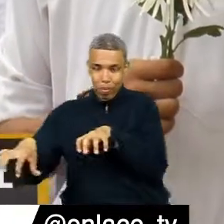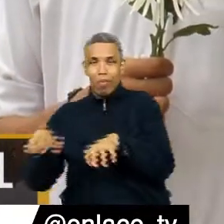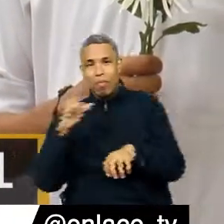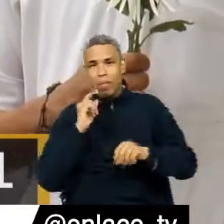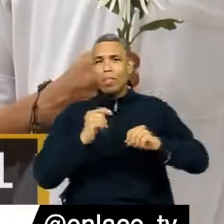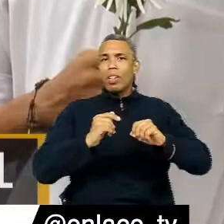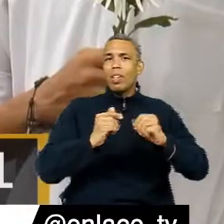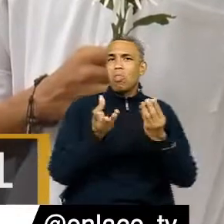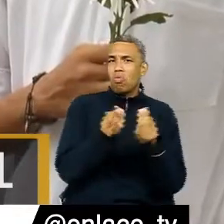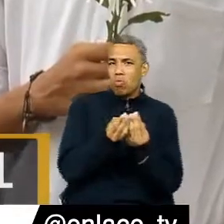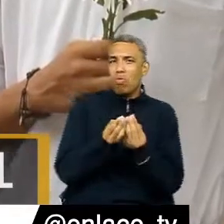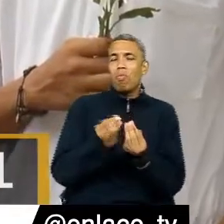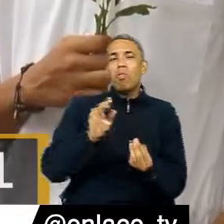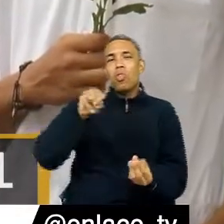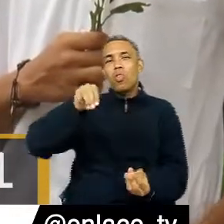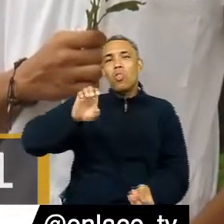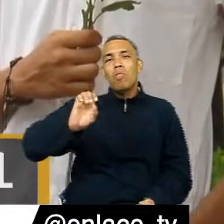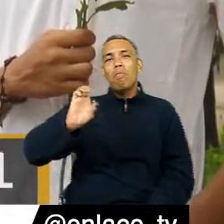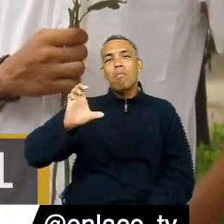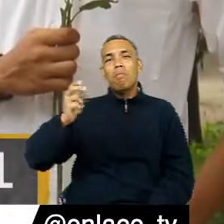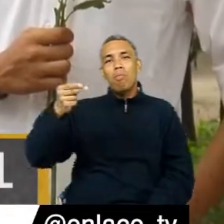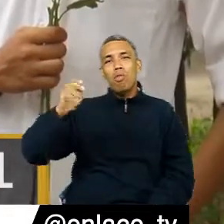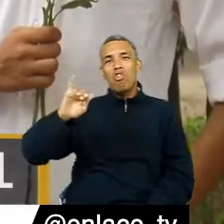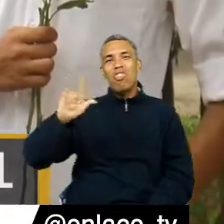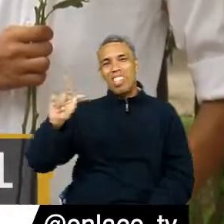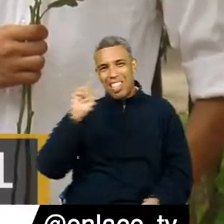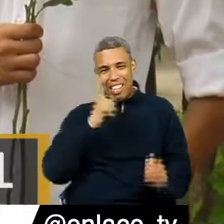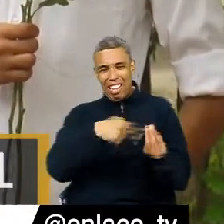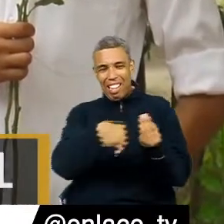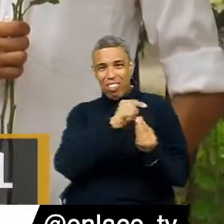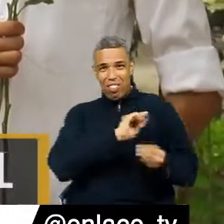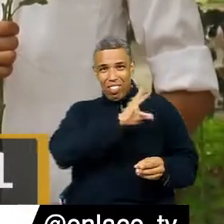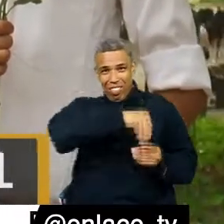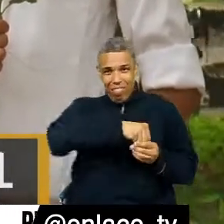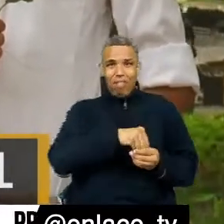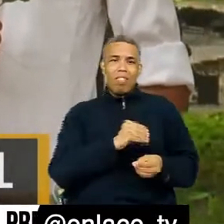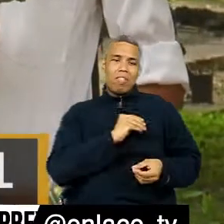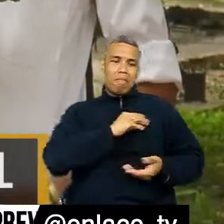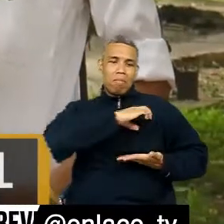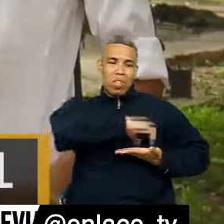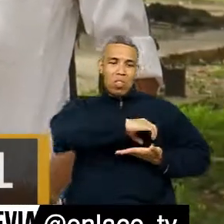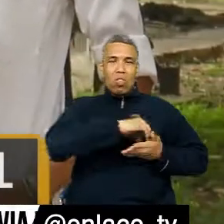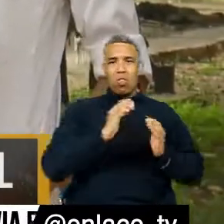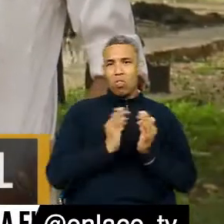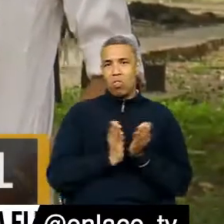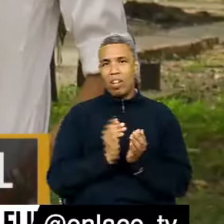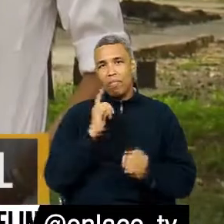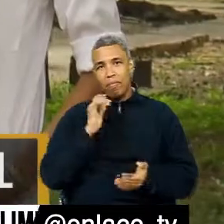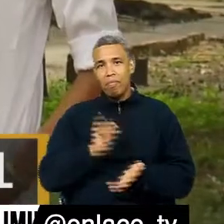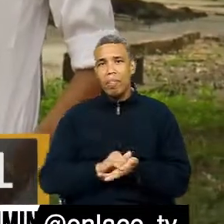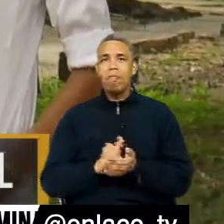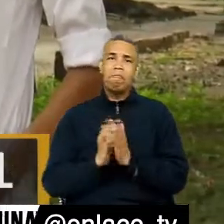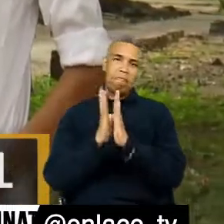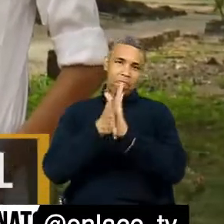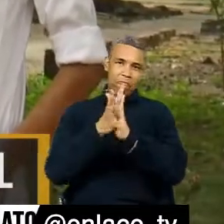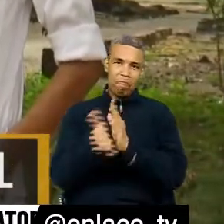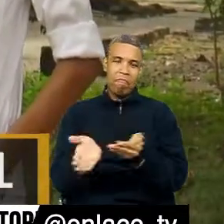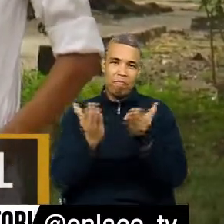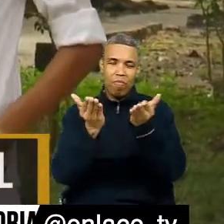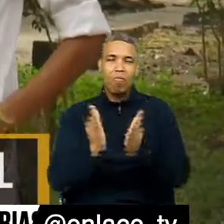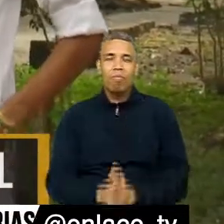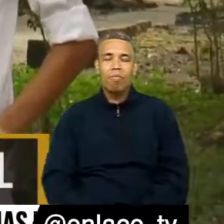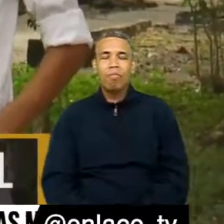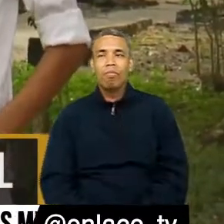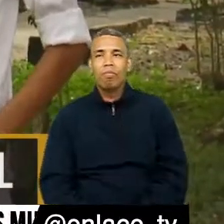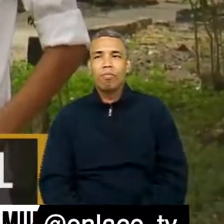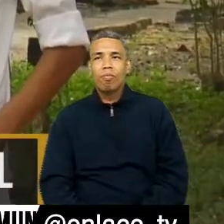estará presente en este Festival Nacional Estudiantil de Teatro. Es la información que por el momento generamos desde aquí, desde el Parque El Bosque del barrio Cincuentenario en la Comuna 4